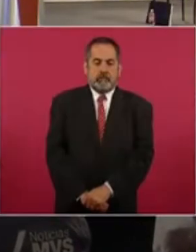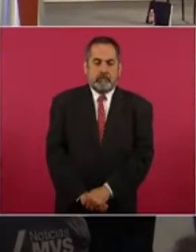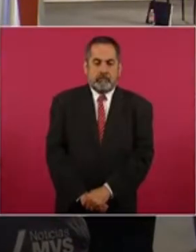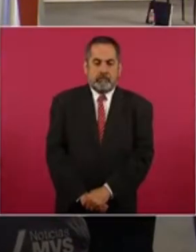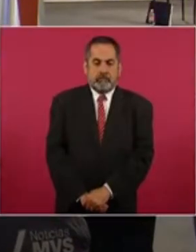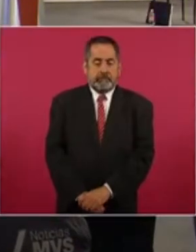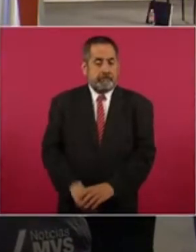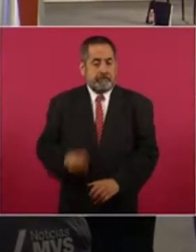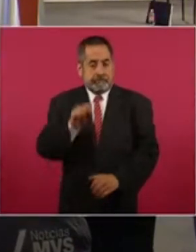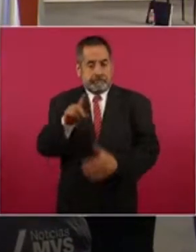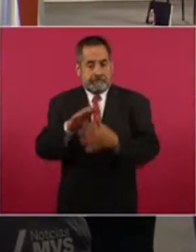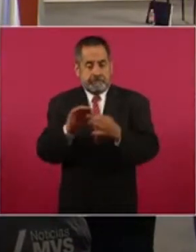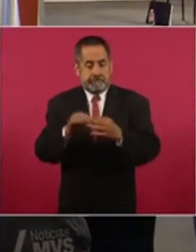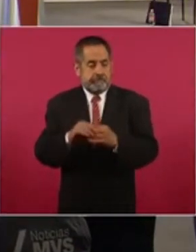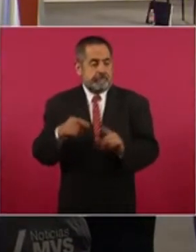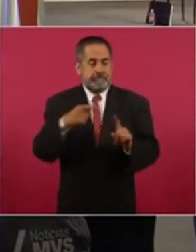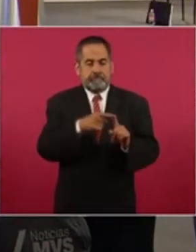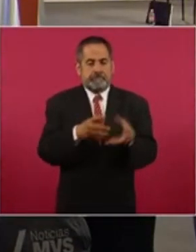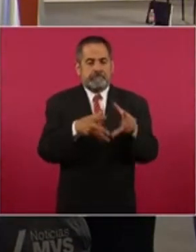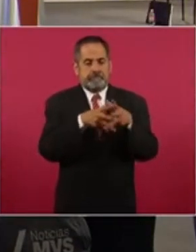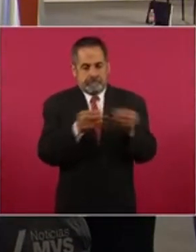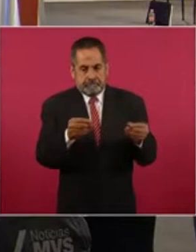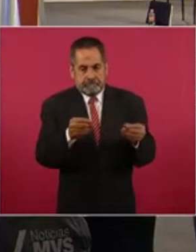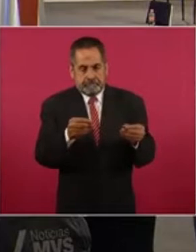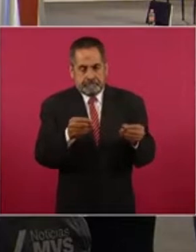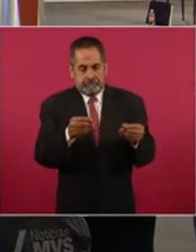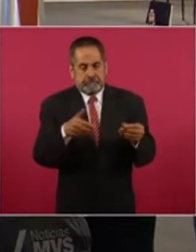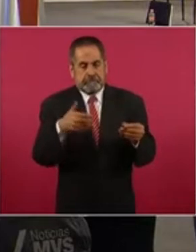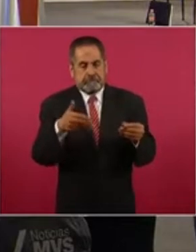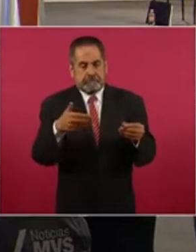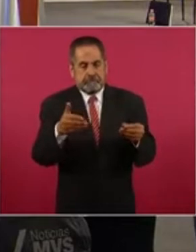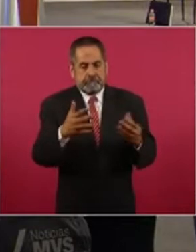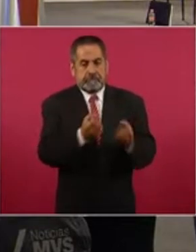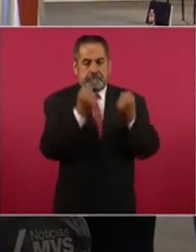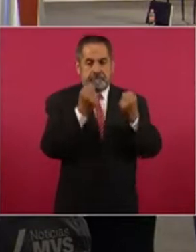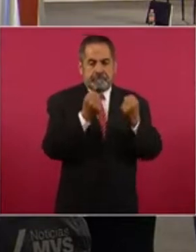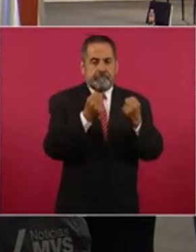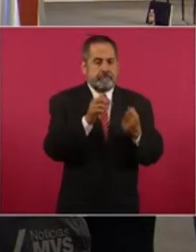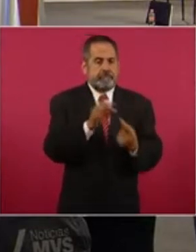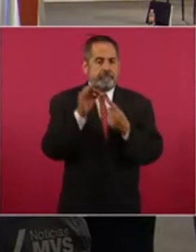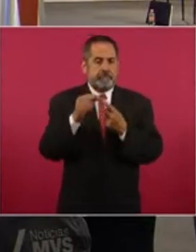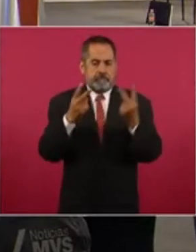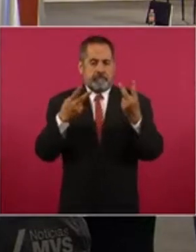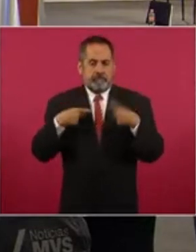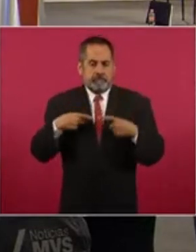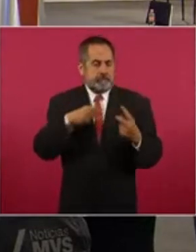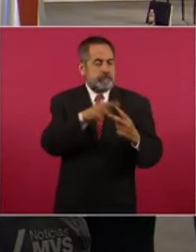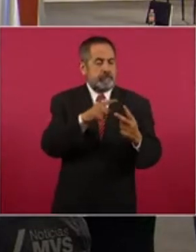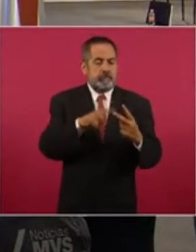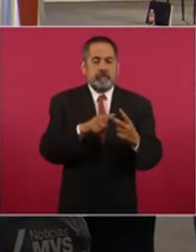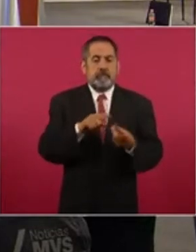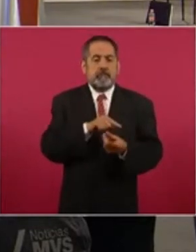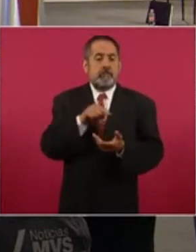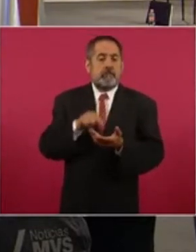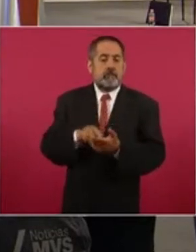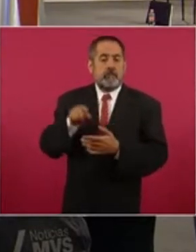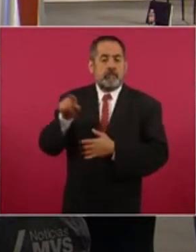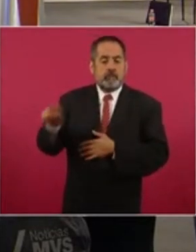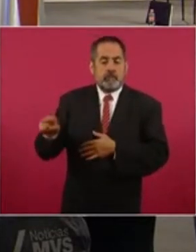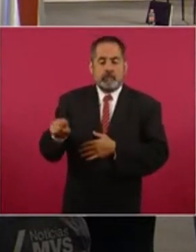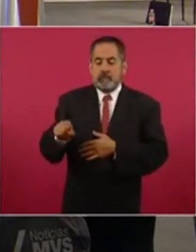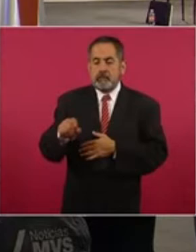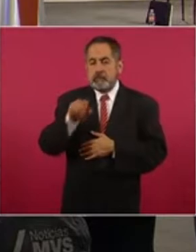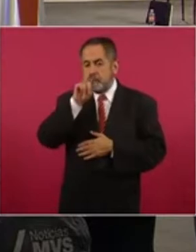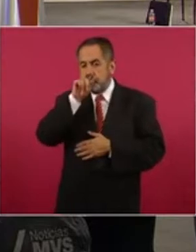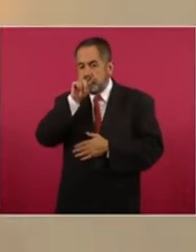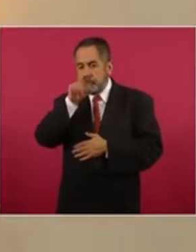desaparición y posterior localización de dos personas. Este evento fue en Tlajomulco de Zúñiga,